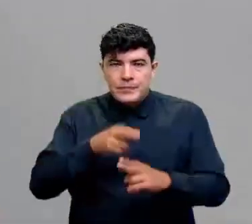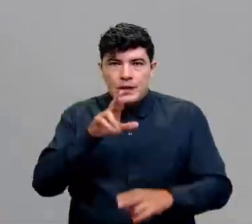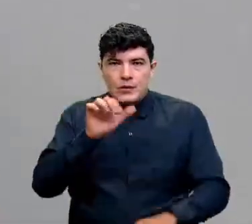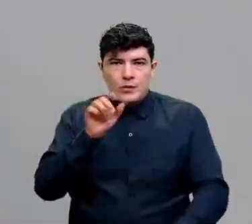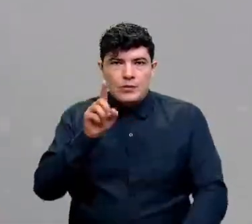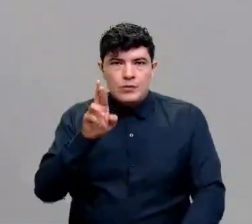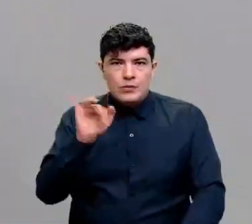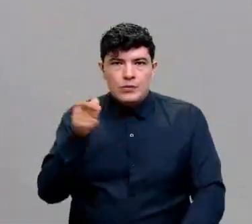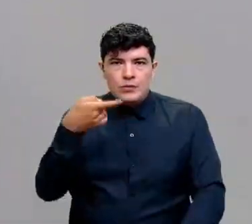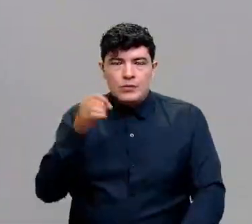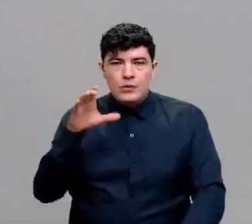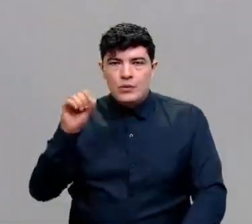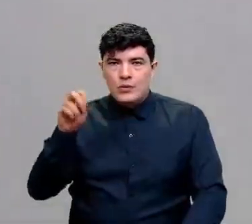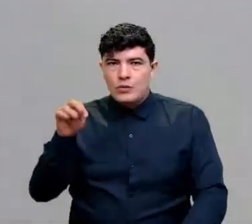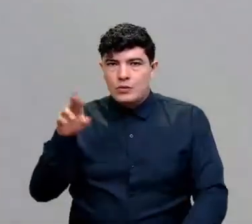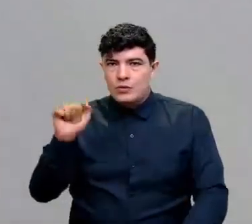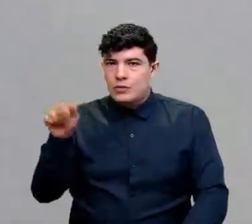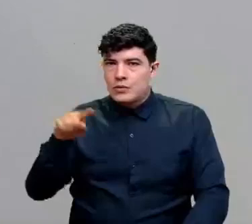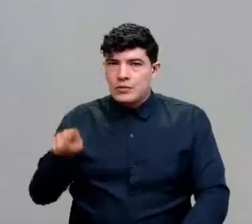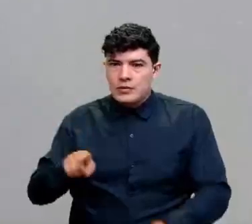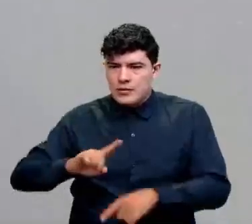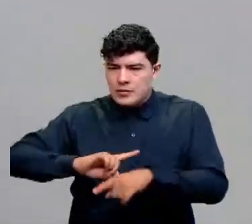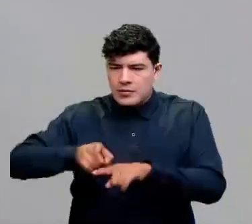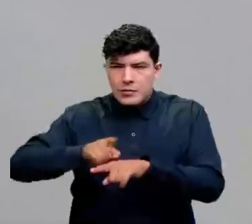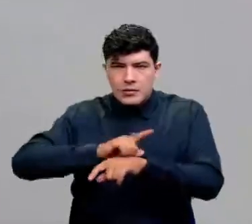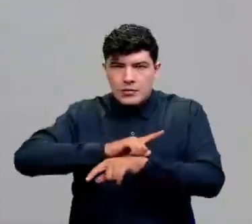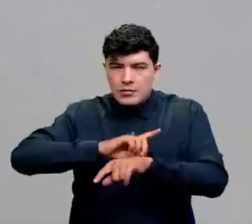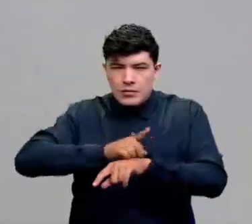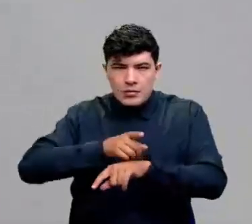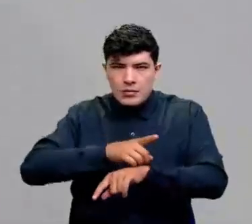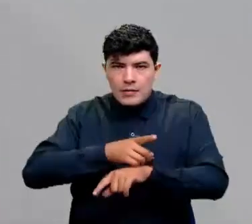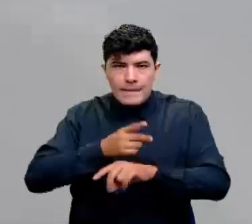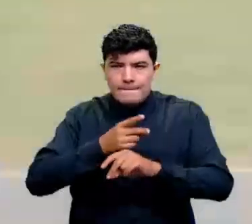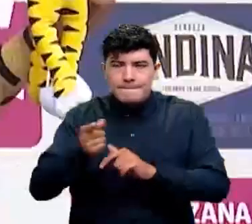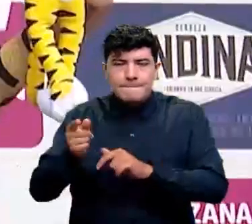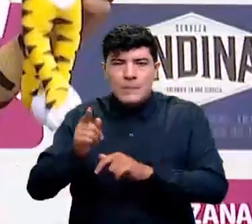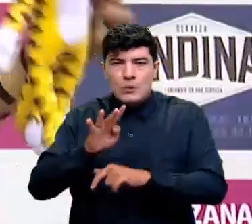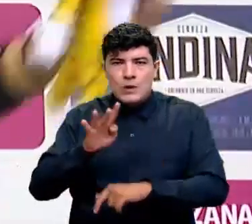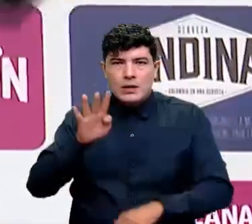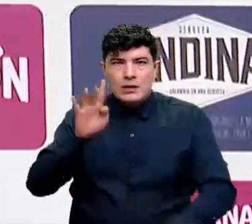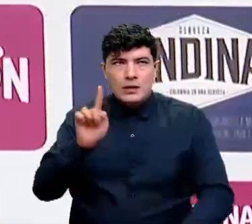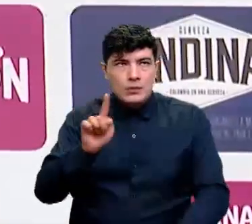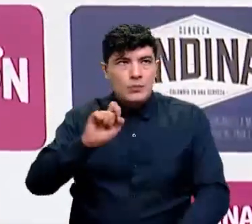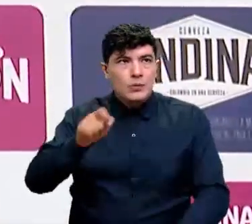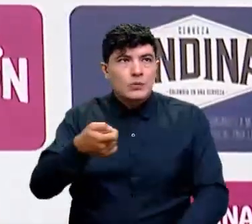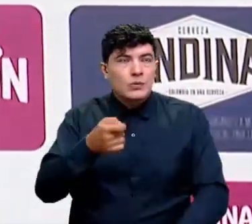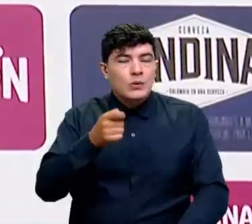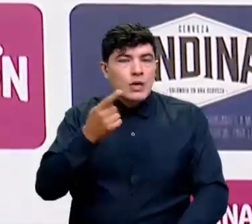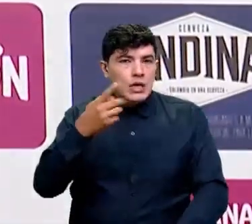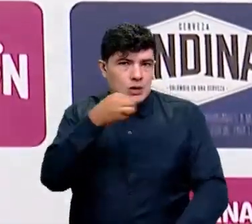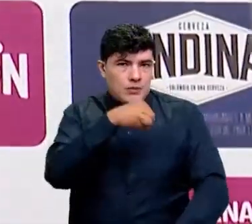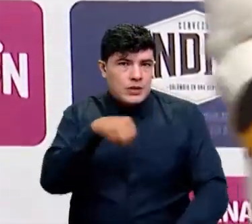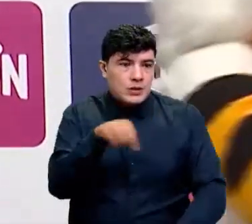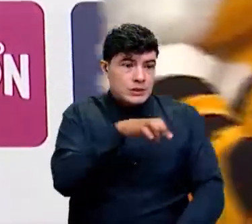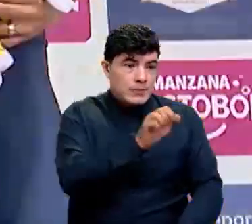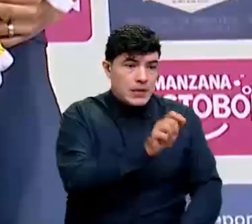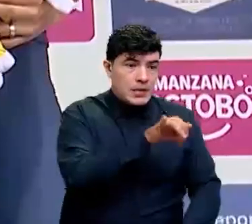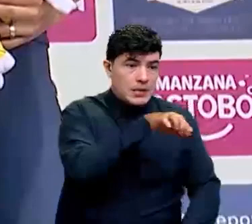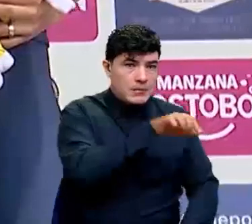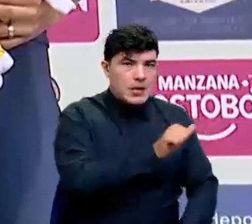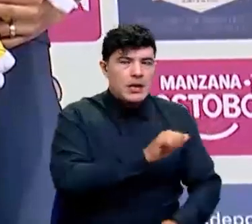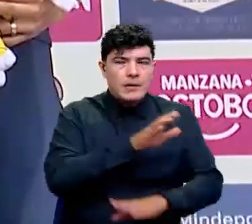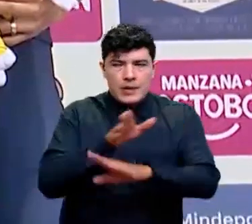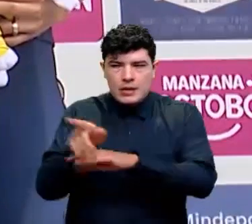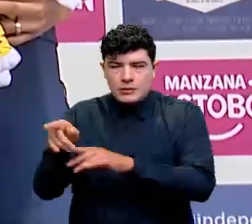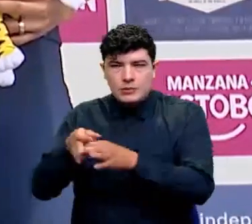el vencedor de esta contrarreloj individual disputada sobre 41,9 kilómetros entre Paipa y Tunja en el departamento de Boyacá. Pero